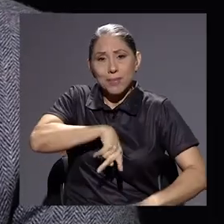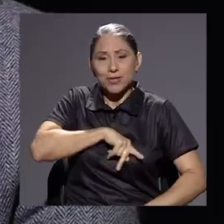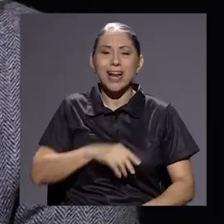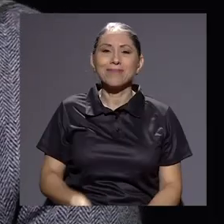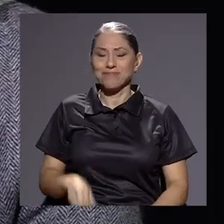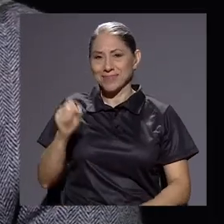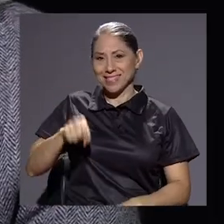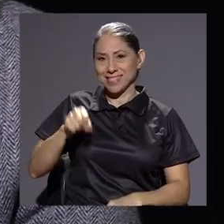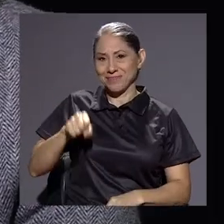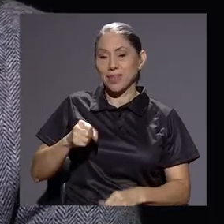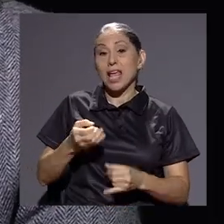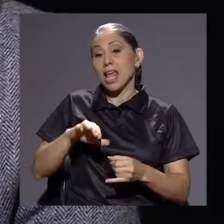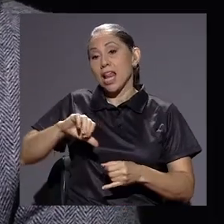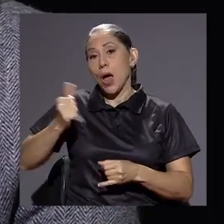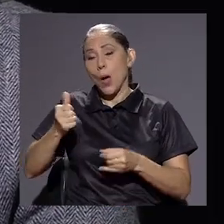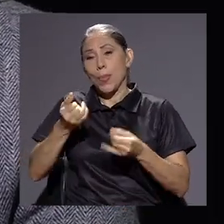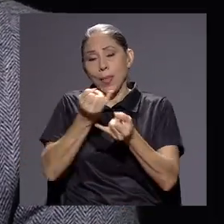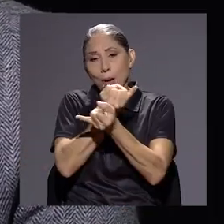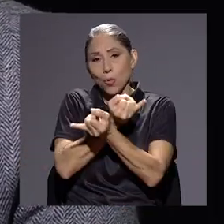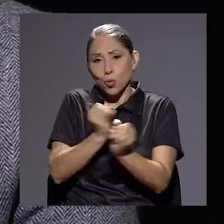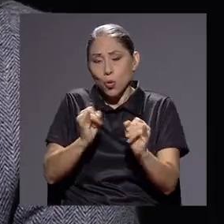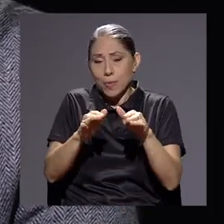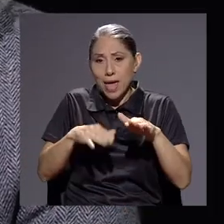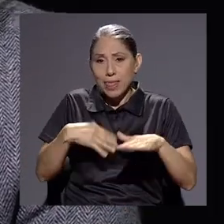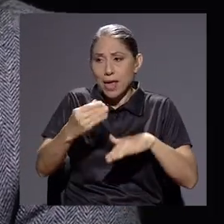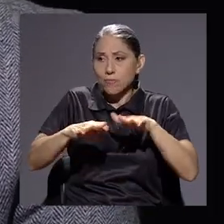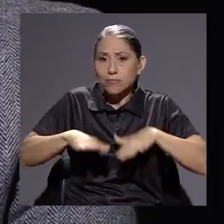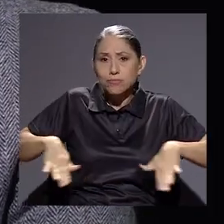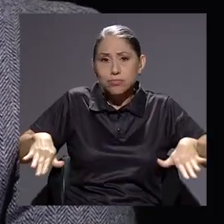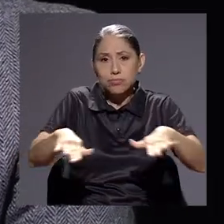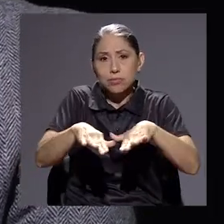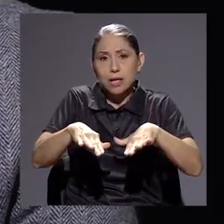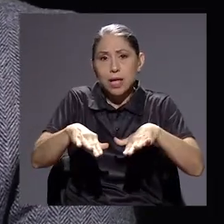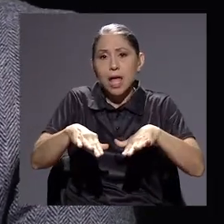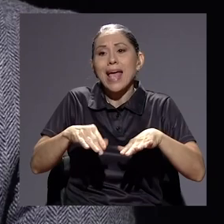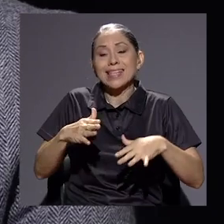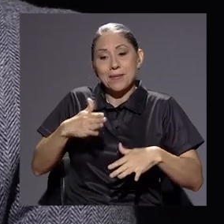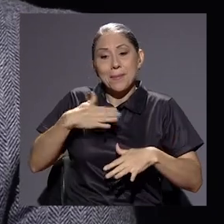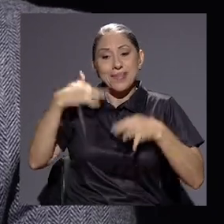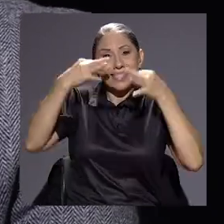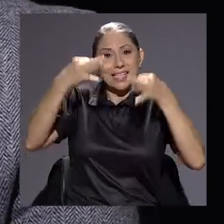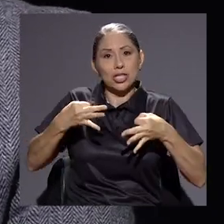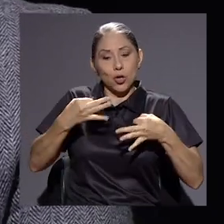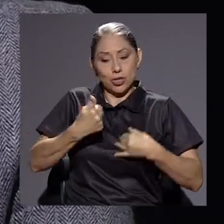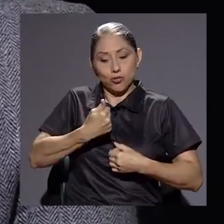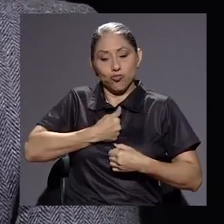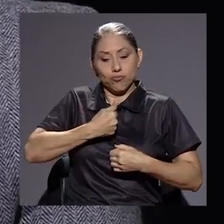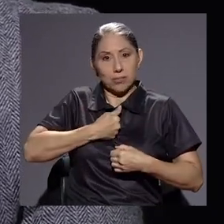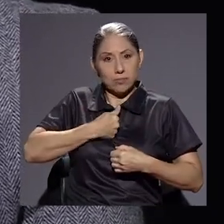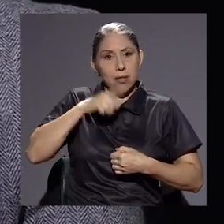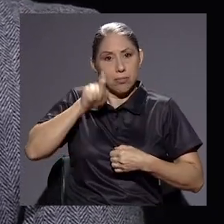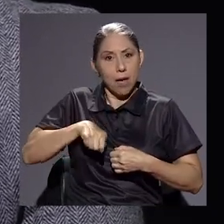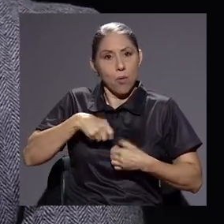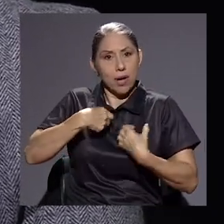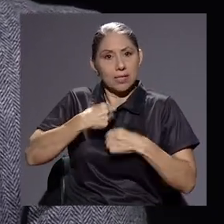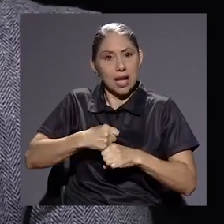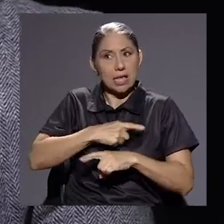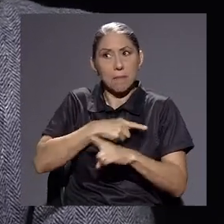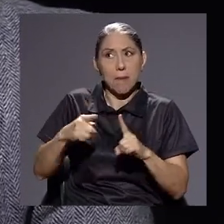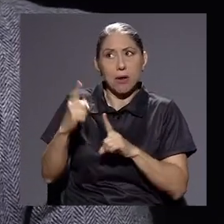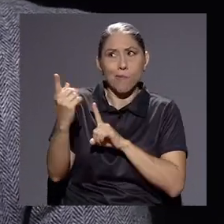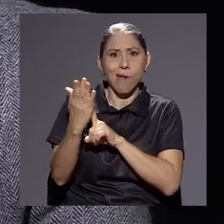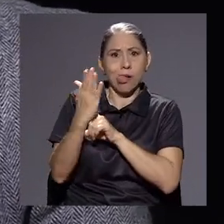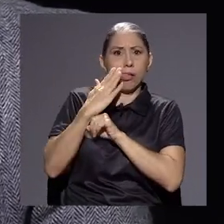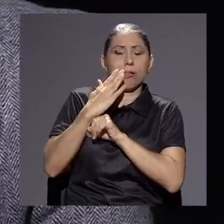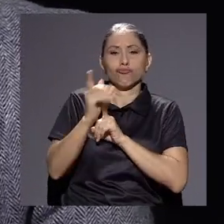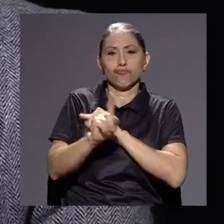es que mis decisiones tienen que ser pues tomadas por mi persona sin ninguna coacción externa. En el momento